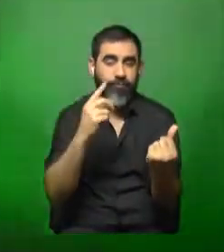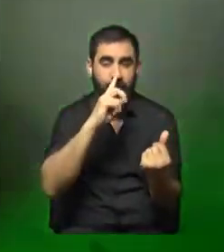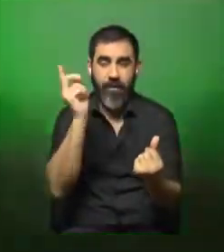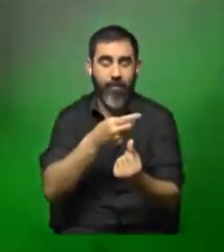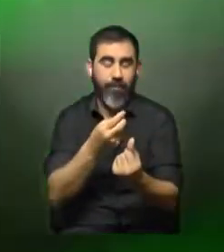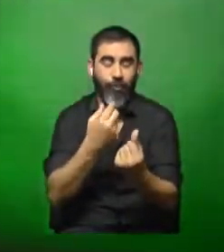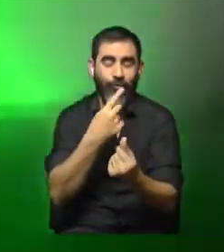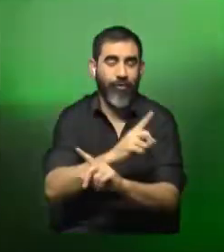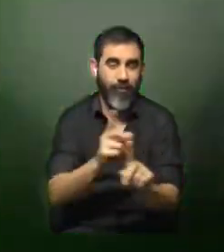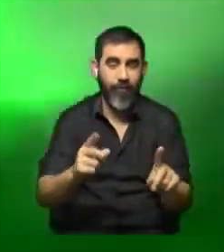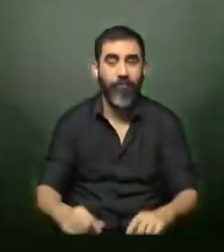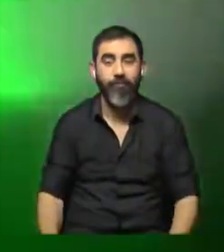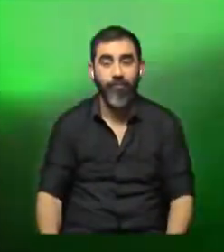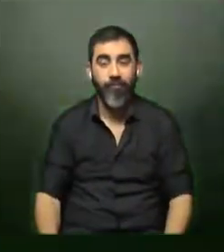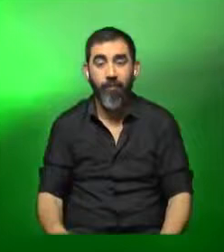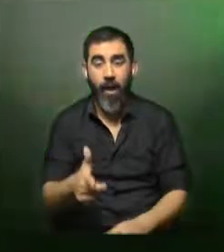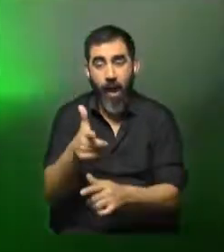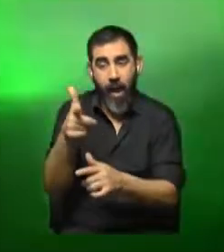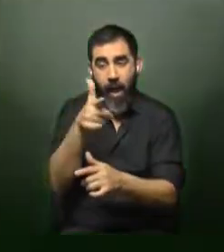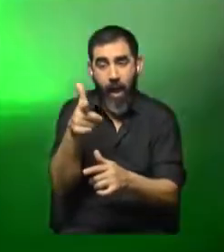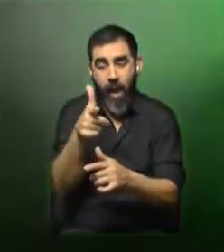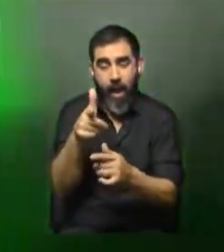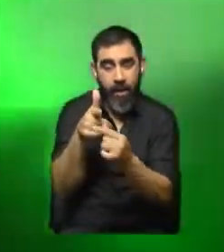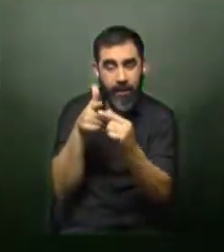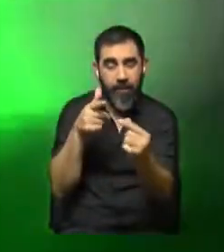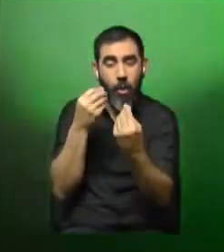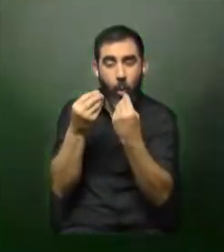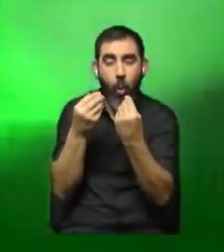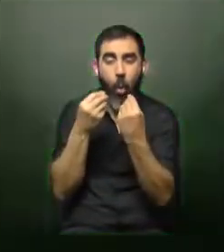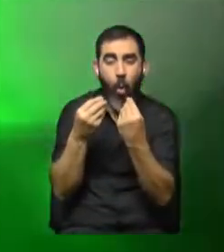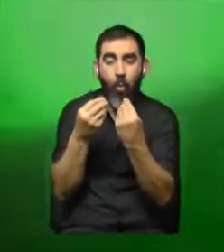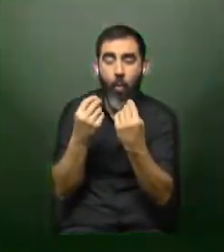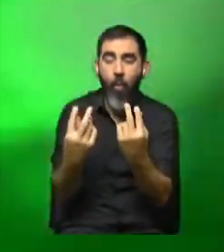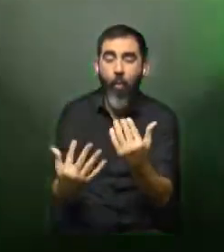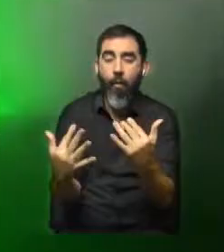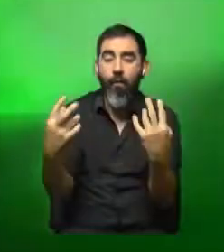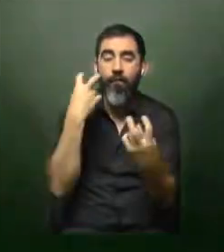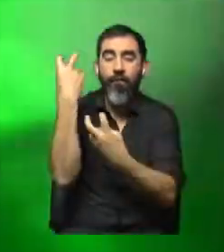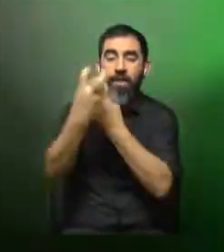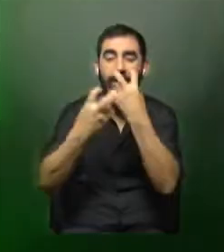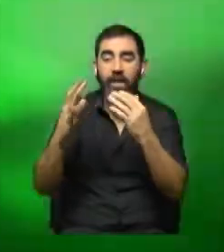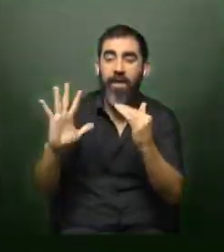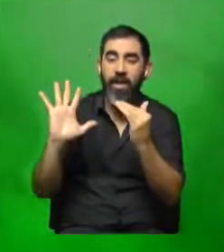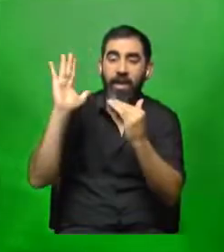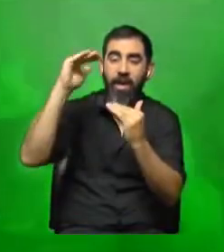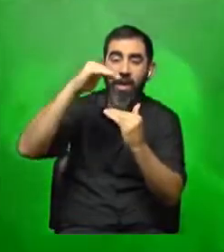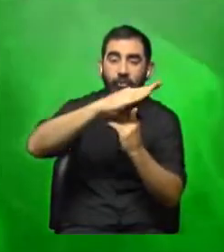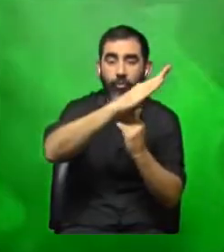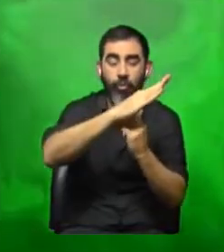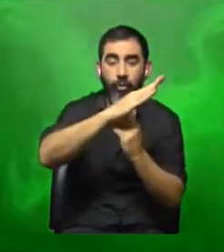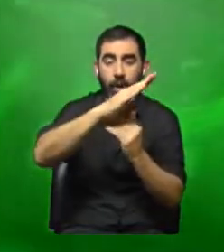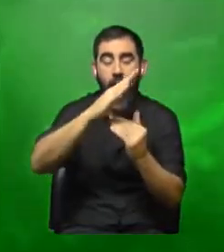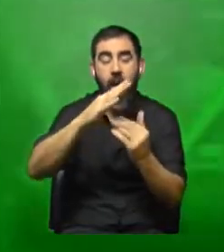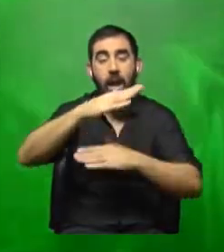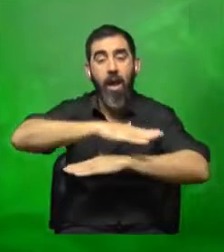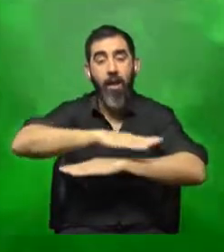barre el humo, y usamos el láser para mirar cómo es el flujo, o sea, cómo es el viento, cómo se comporta en la vuelta del